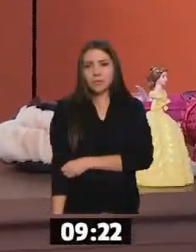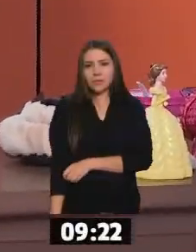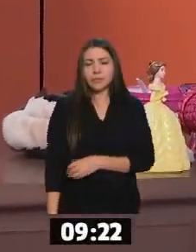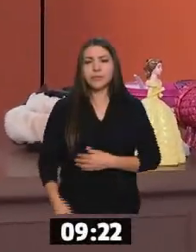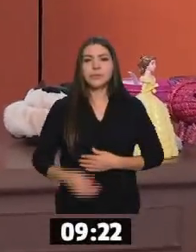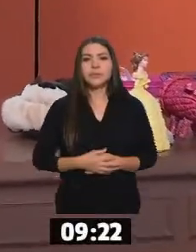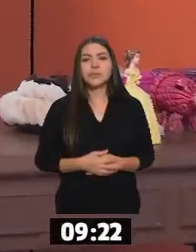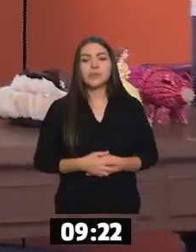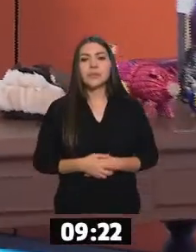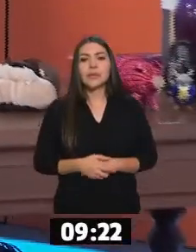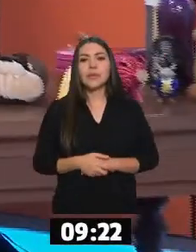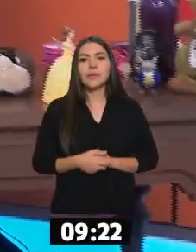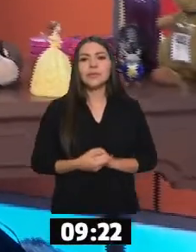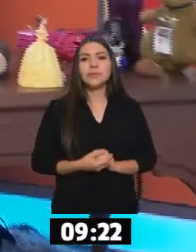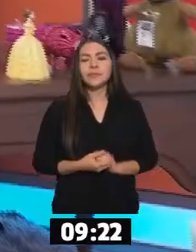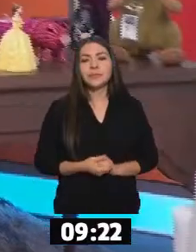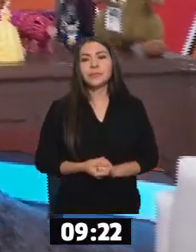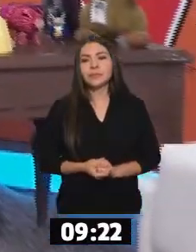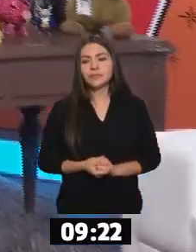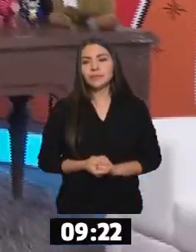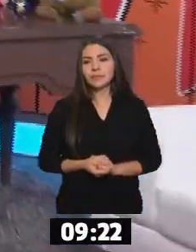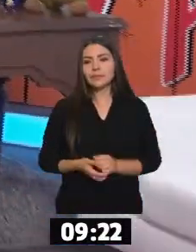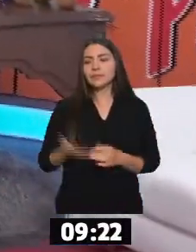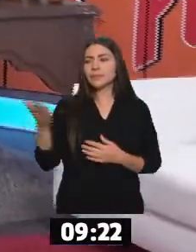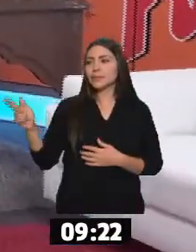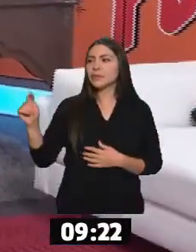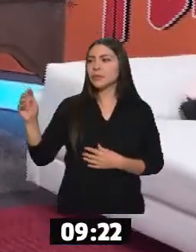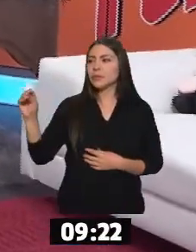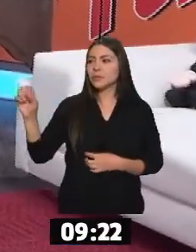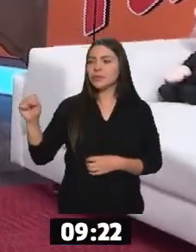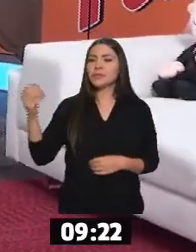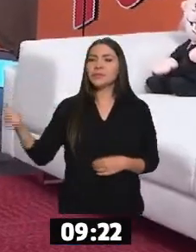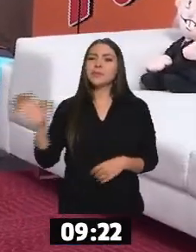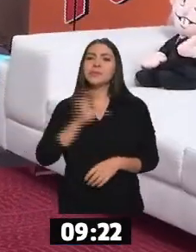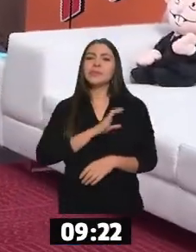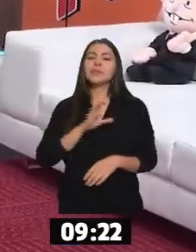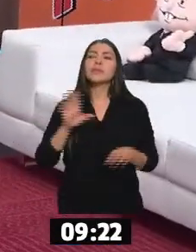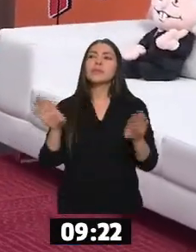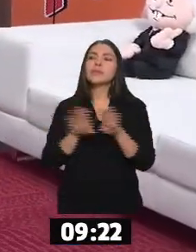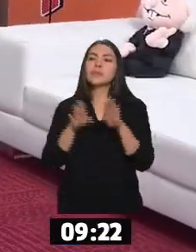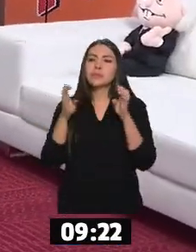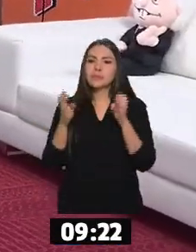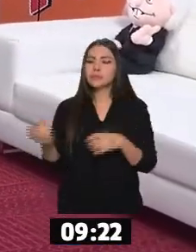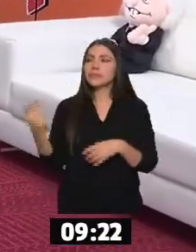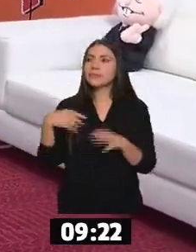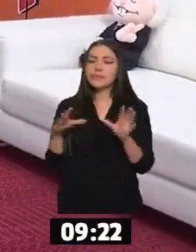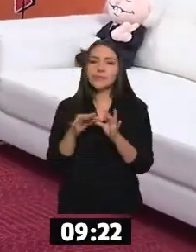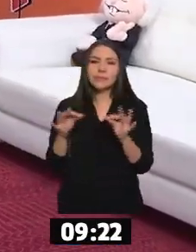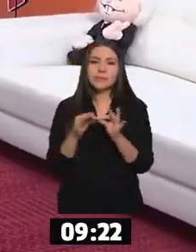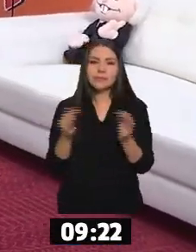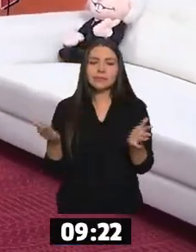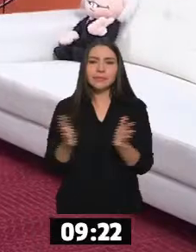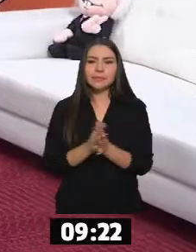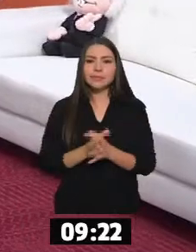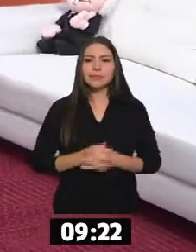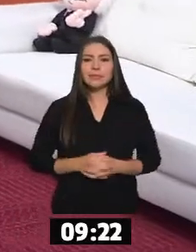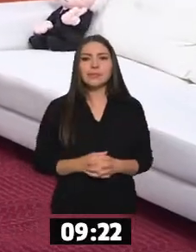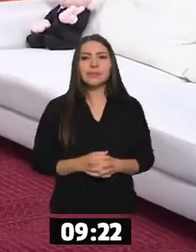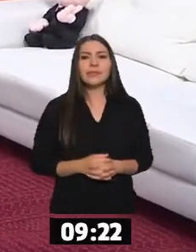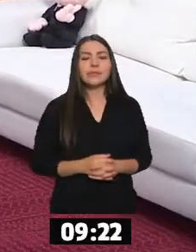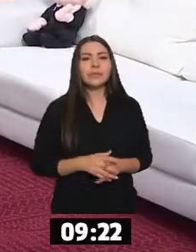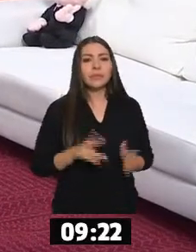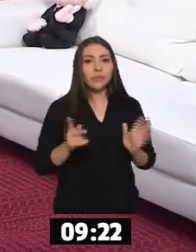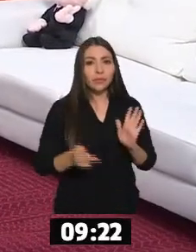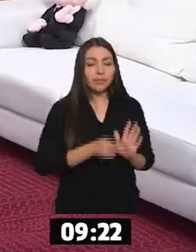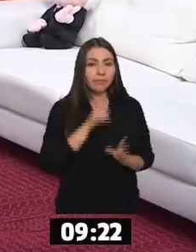Mi querido Tomás Severino, Tomás ¿cómo está Severino. usted, maestro? Cuéntenos. Fernanda, qué gusto verla de